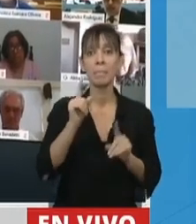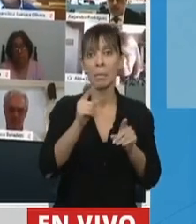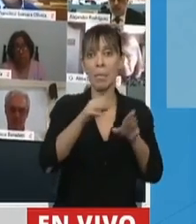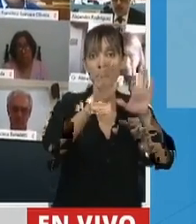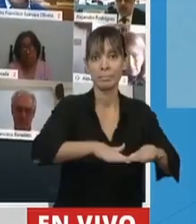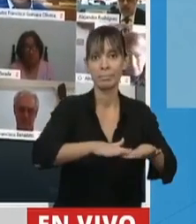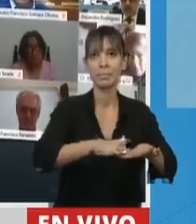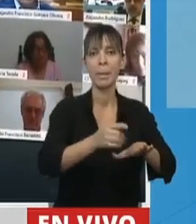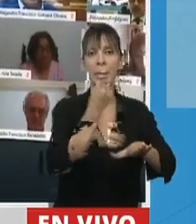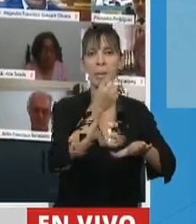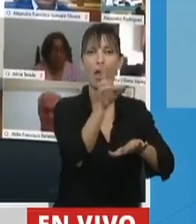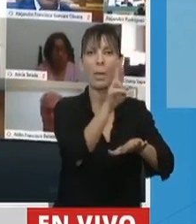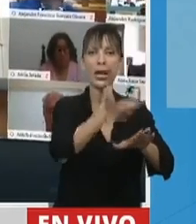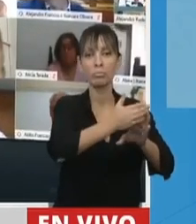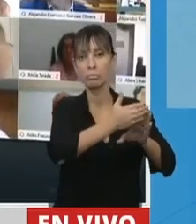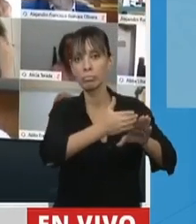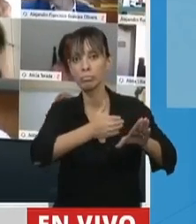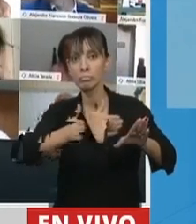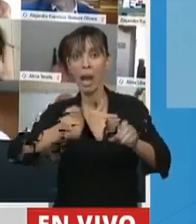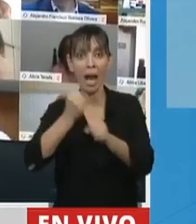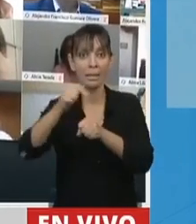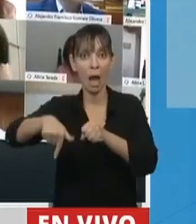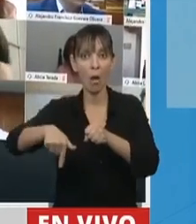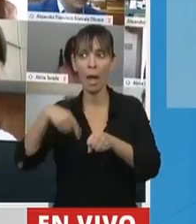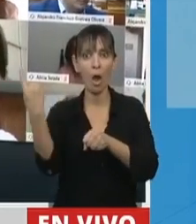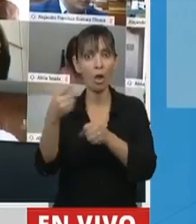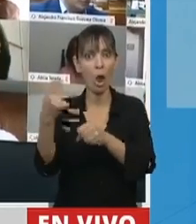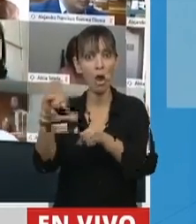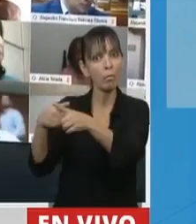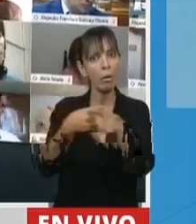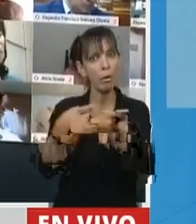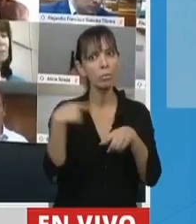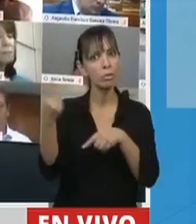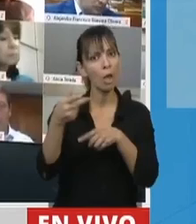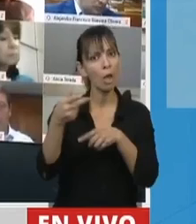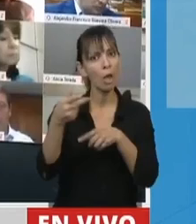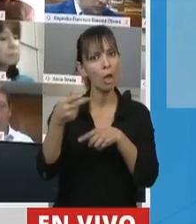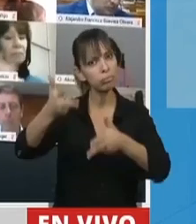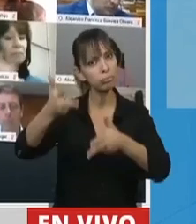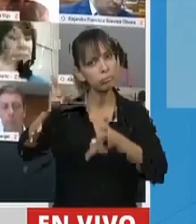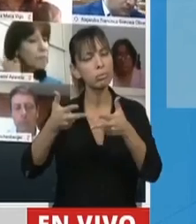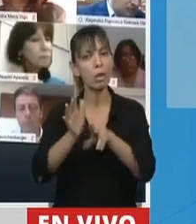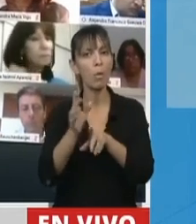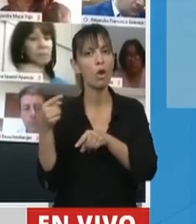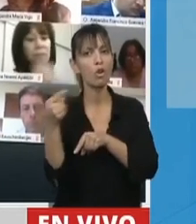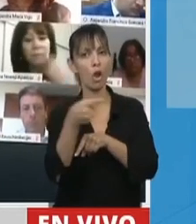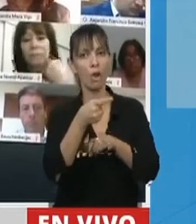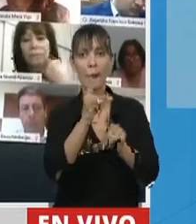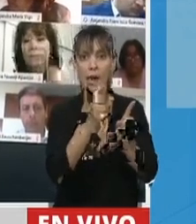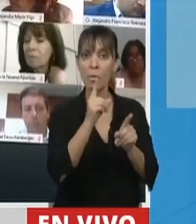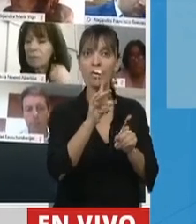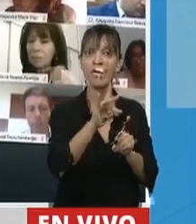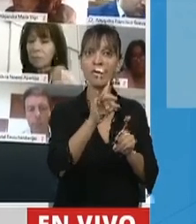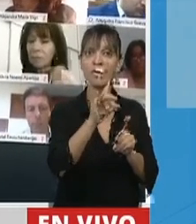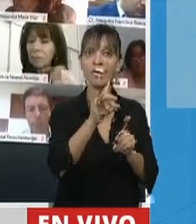el primero de marzo hasta acá, los restantes bloques de oposición se manifestaron, además, en contra del decreto de